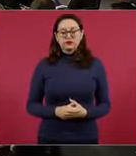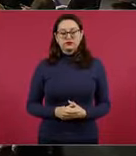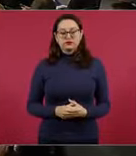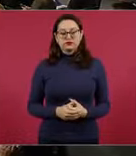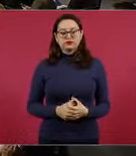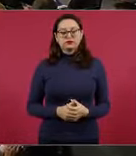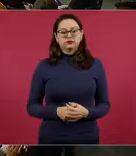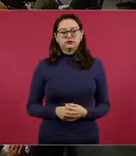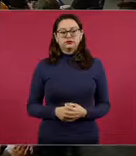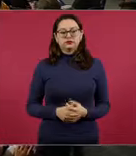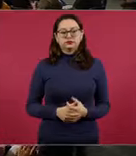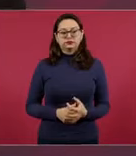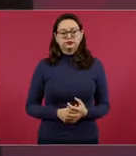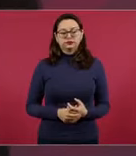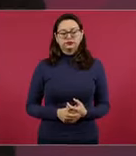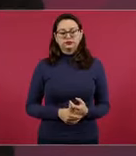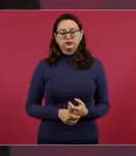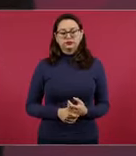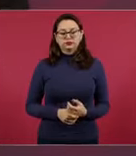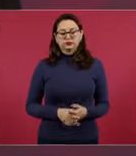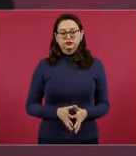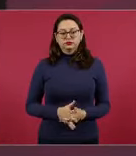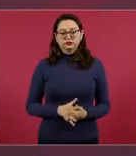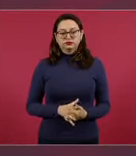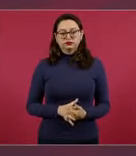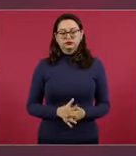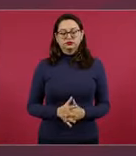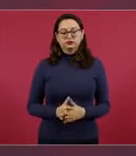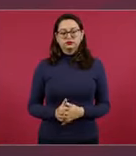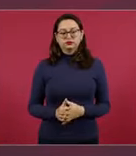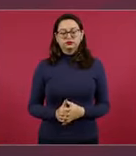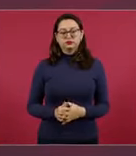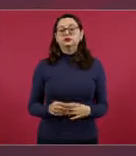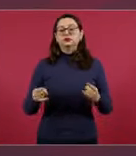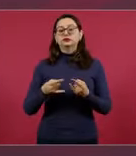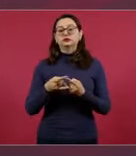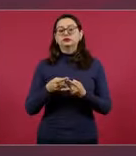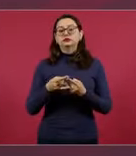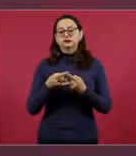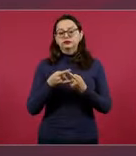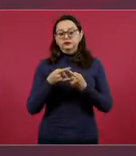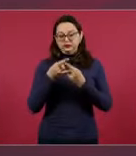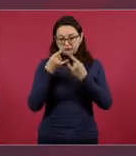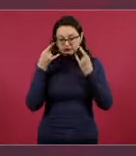que el golpe militar, esto para los jóvenes,